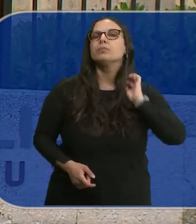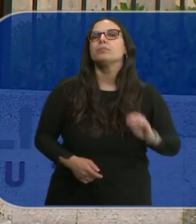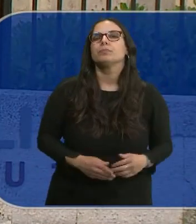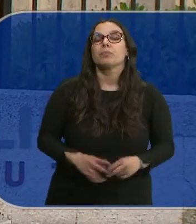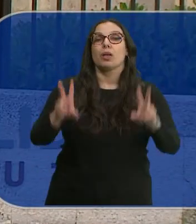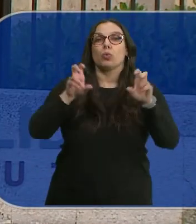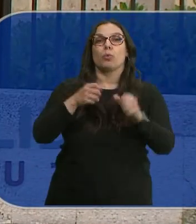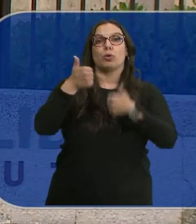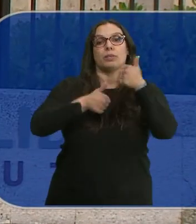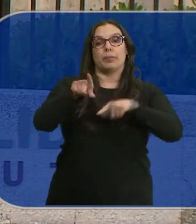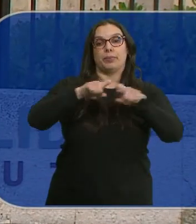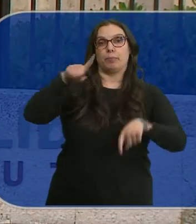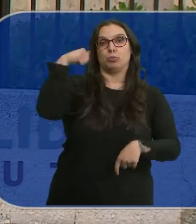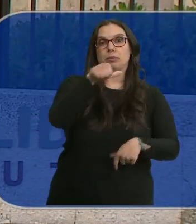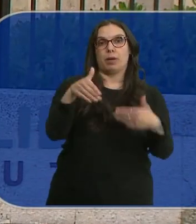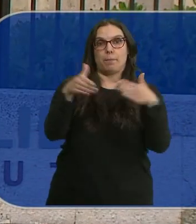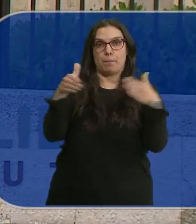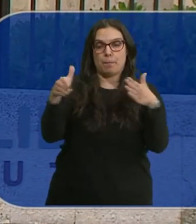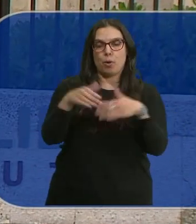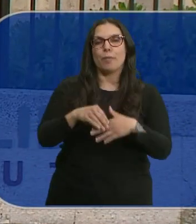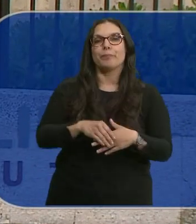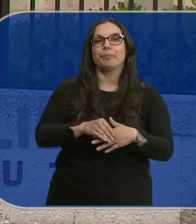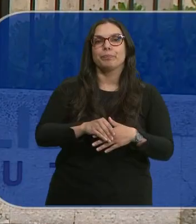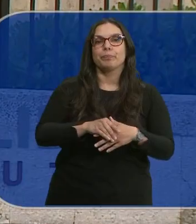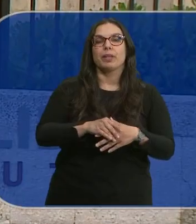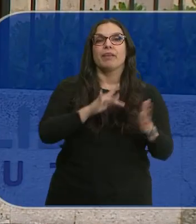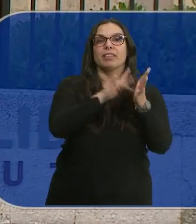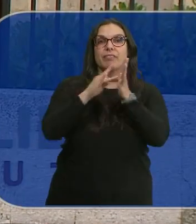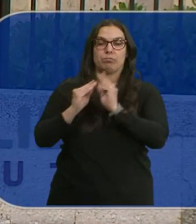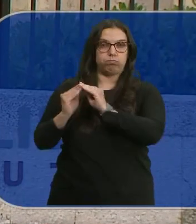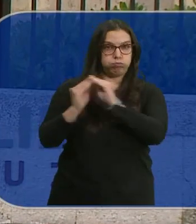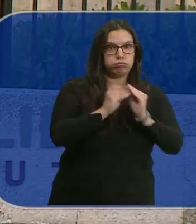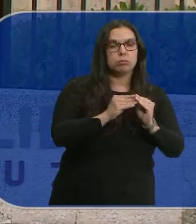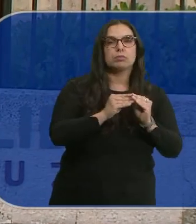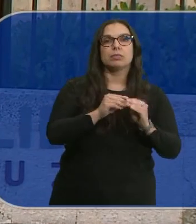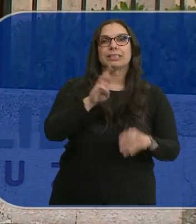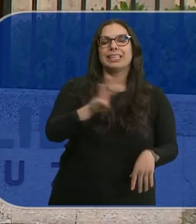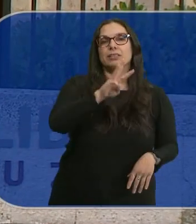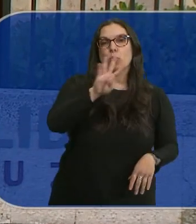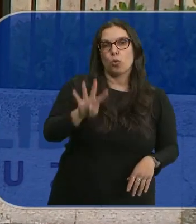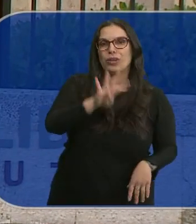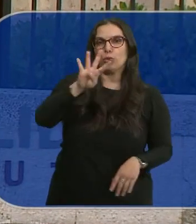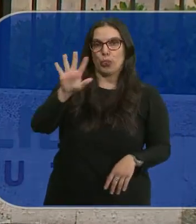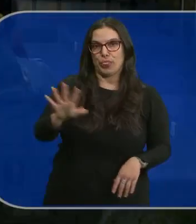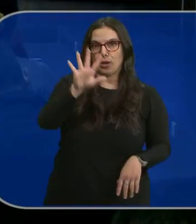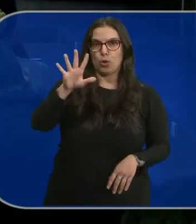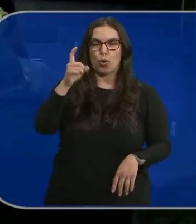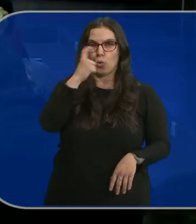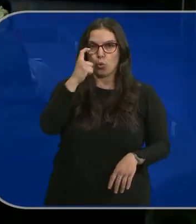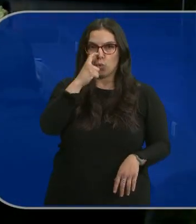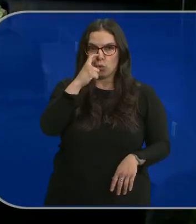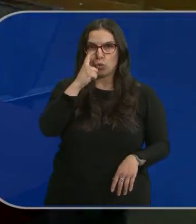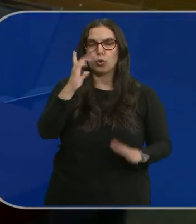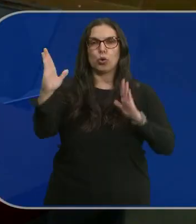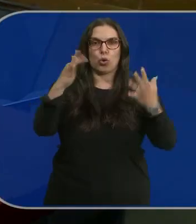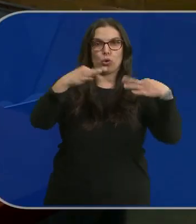La nueva PAU arranca la próxima semana. Unidad en las fechas. Hay que señalar que será el 3, 4 y 5 de junio en el